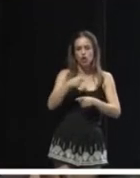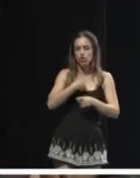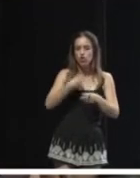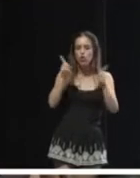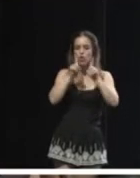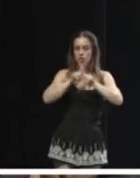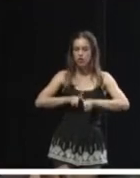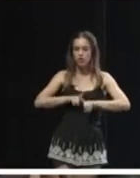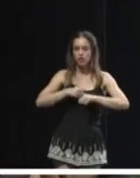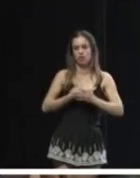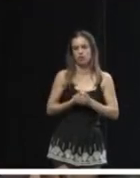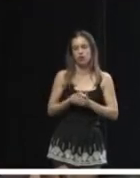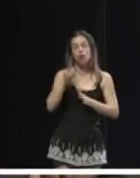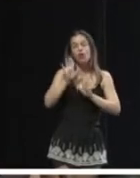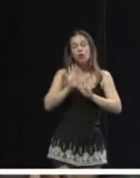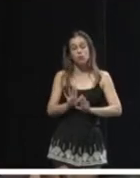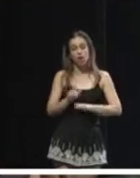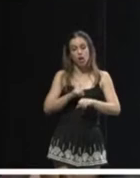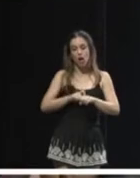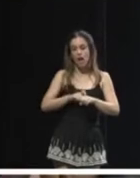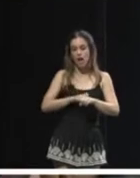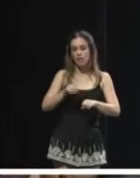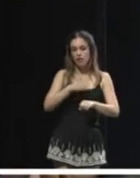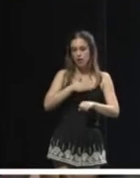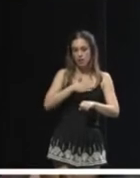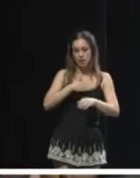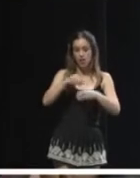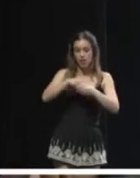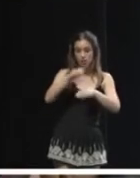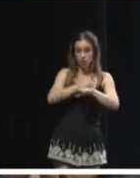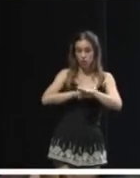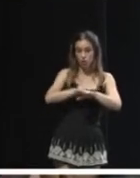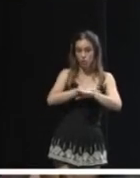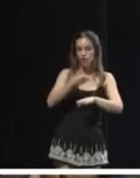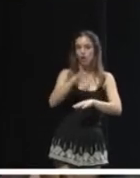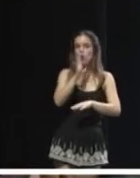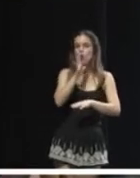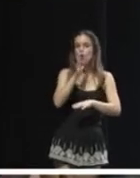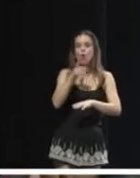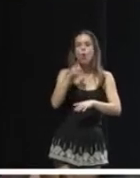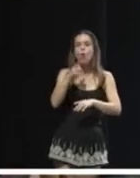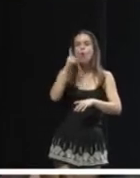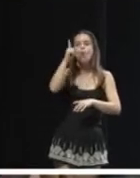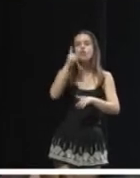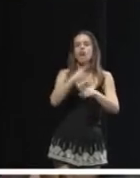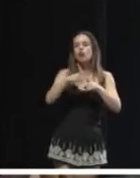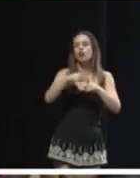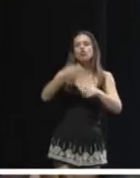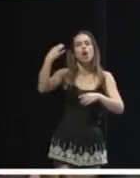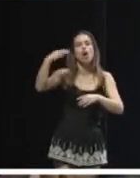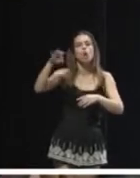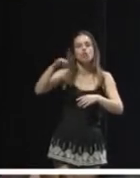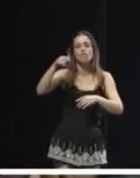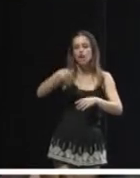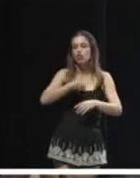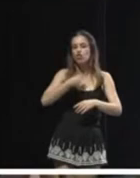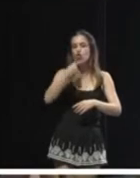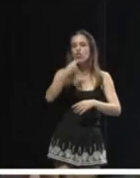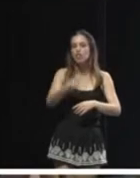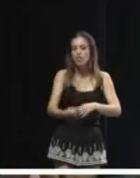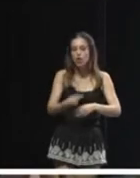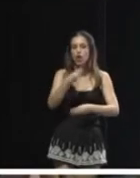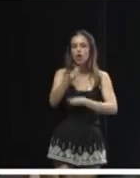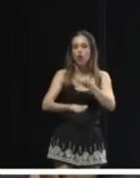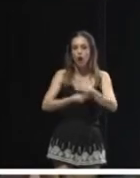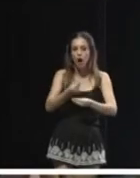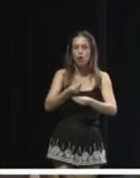callada, pero me he caracterizado en el Gobierno por una cosa única, que cuando digo que lo voy a hacer, lo